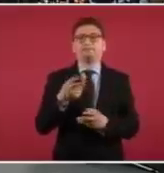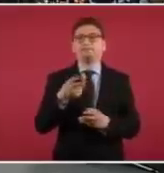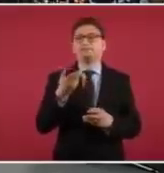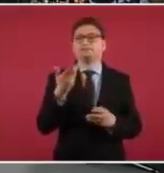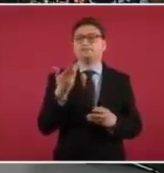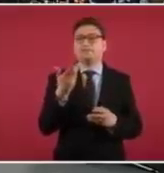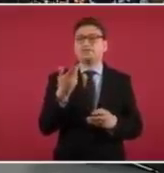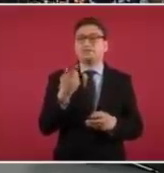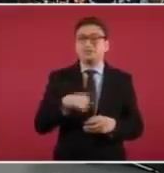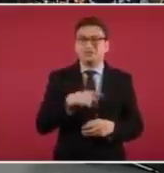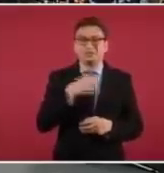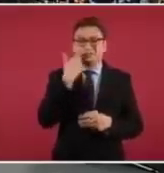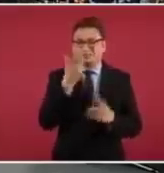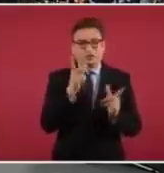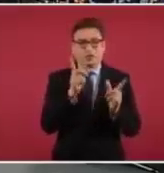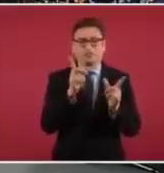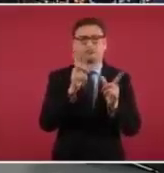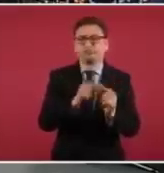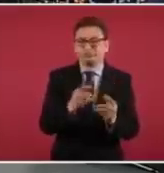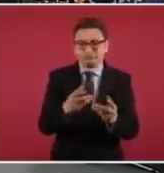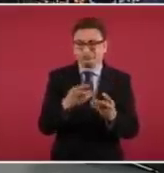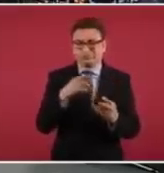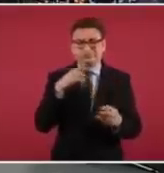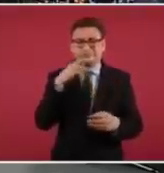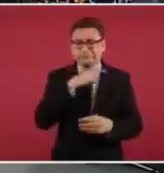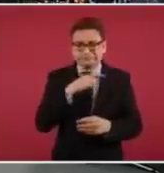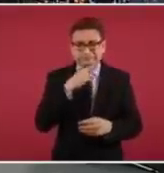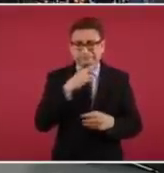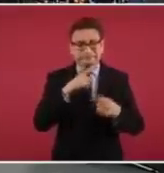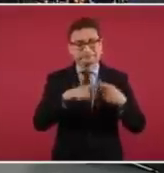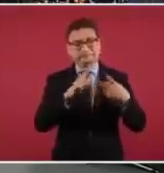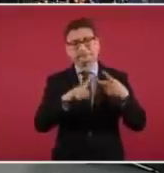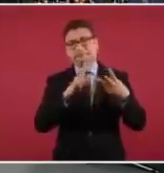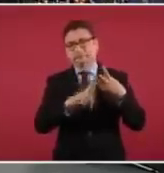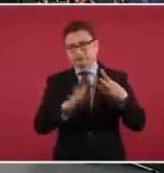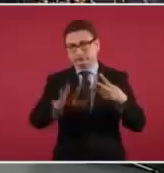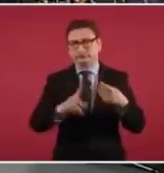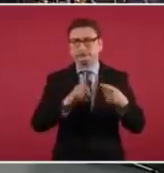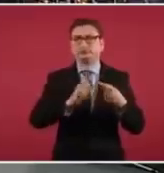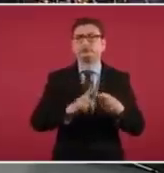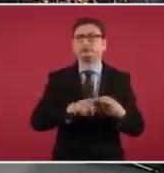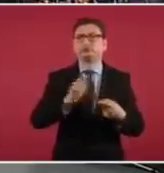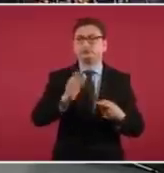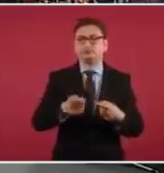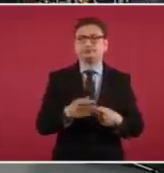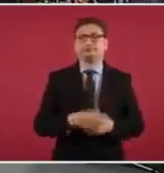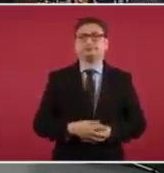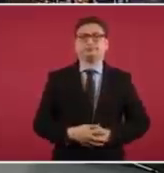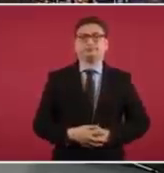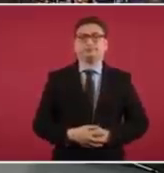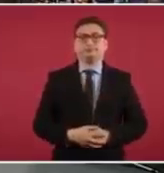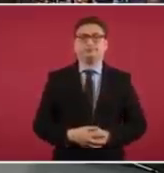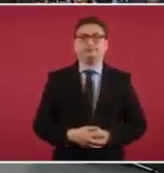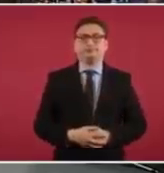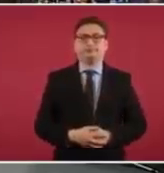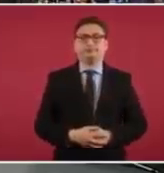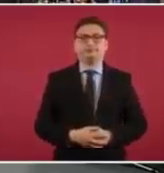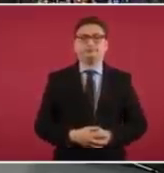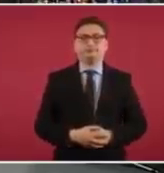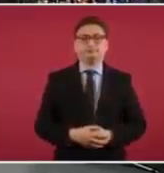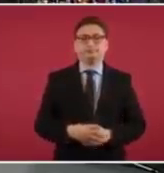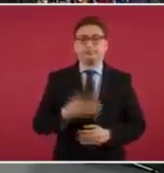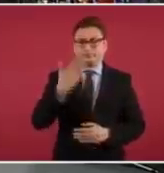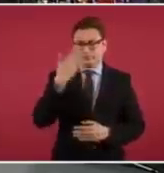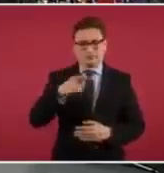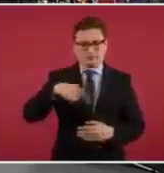tratar de resumir en tres asuntos. Primero, que el